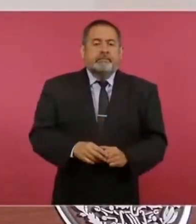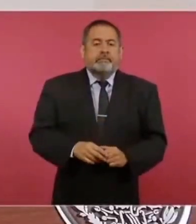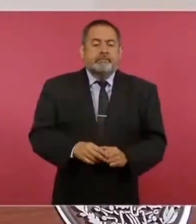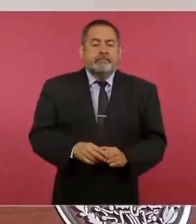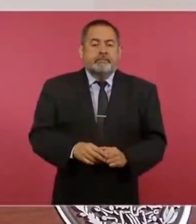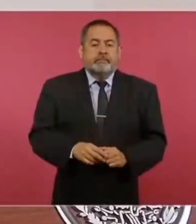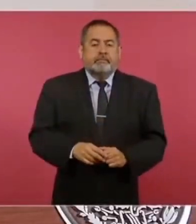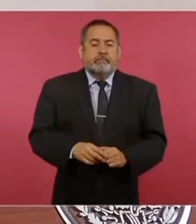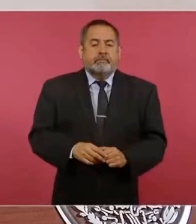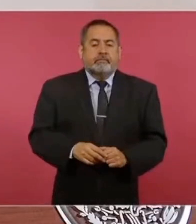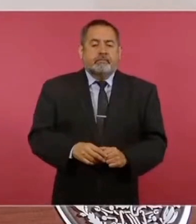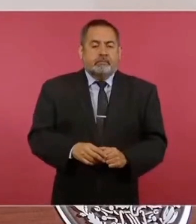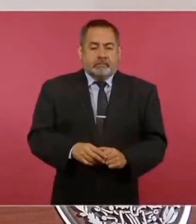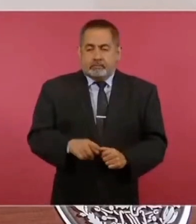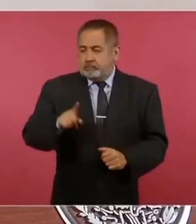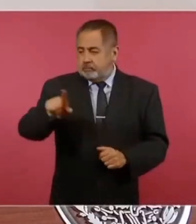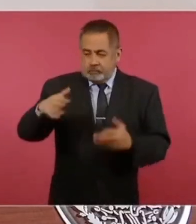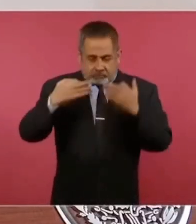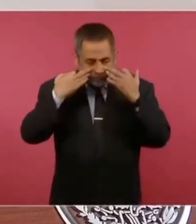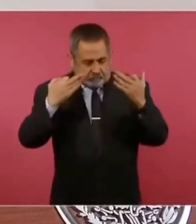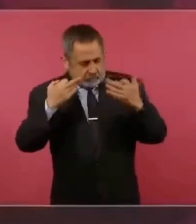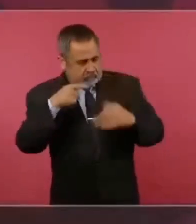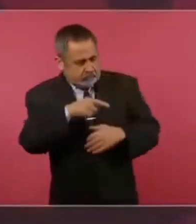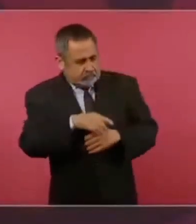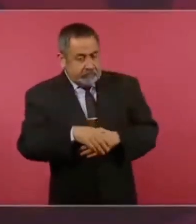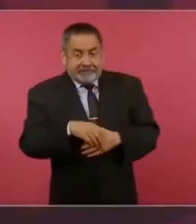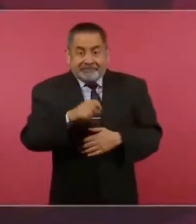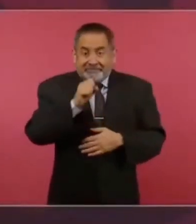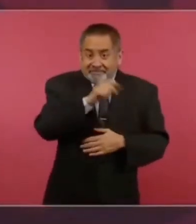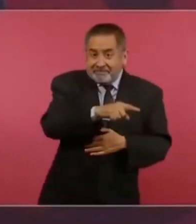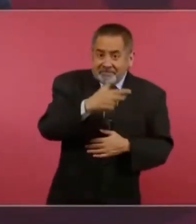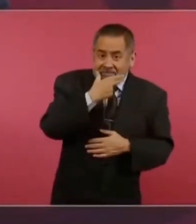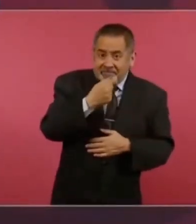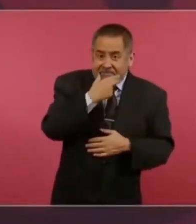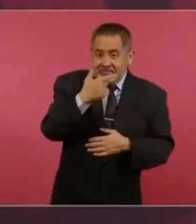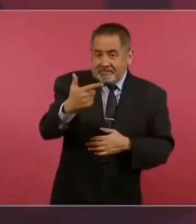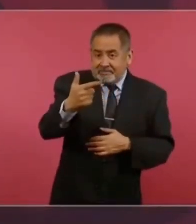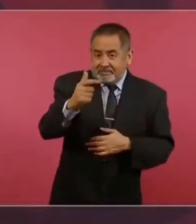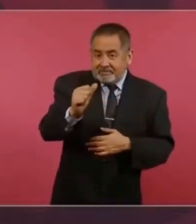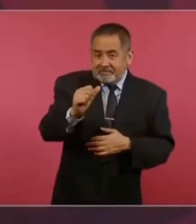y a testigos, es el que va